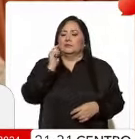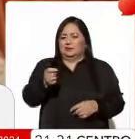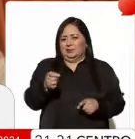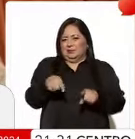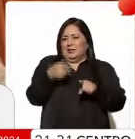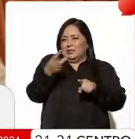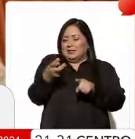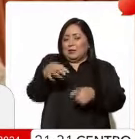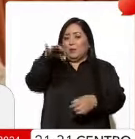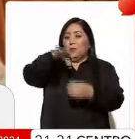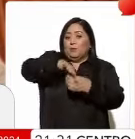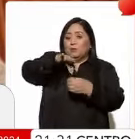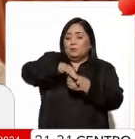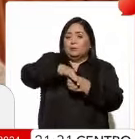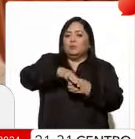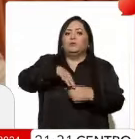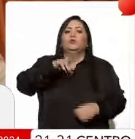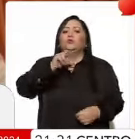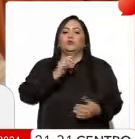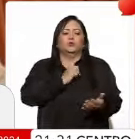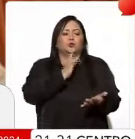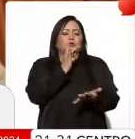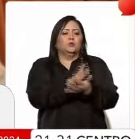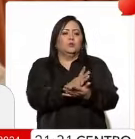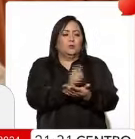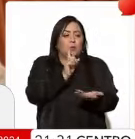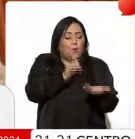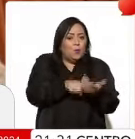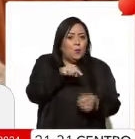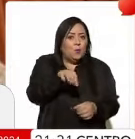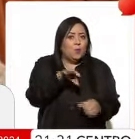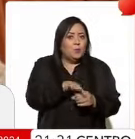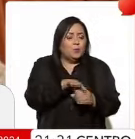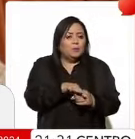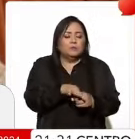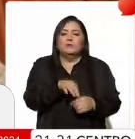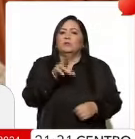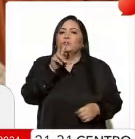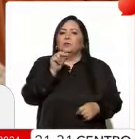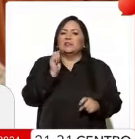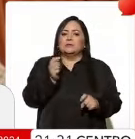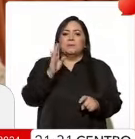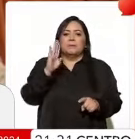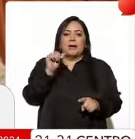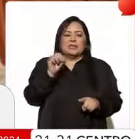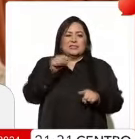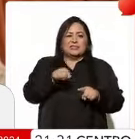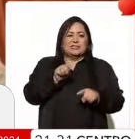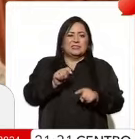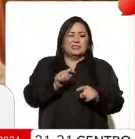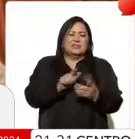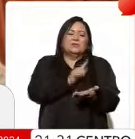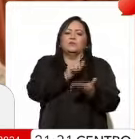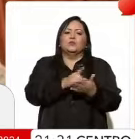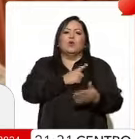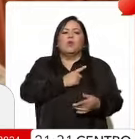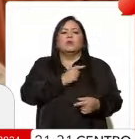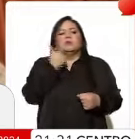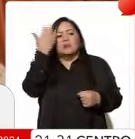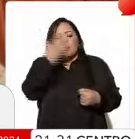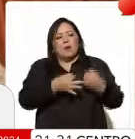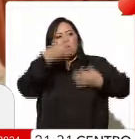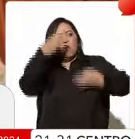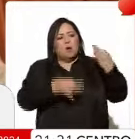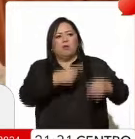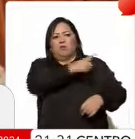de esta votación no es propiamente el proceso de votación, no es la base de la reforma, la base es rendición de cuentas. Los jueces